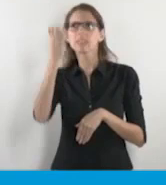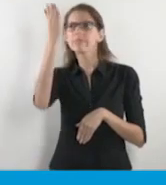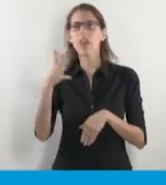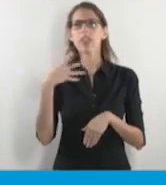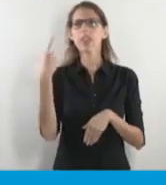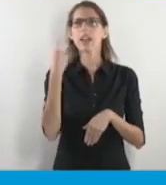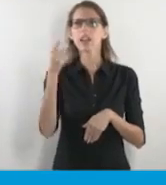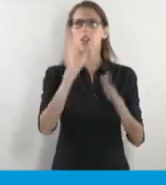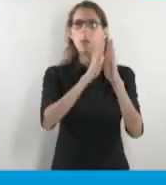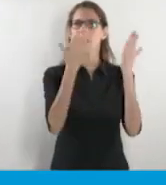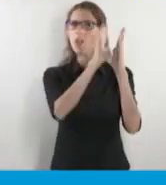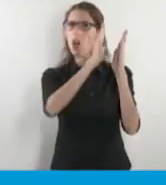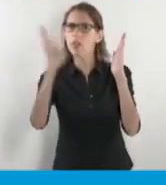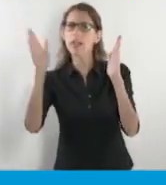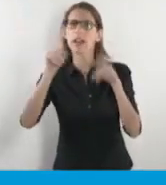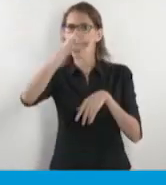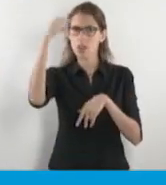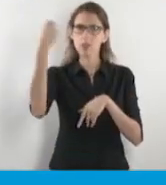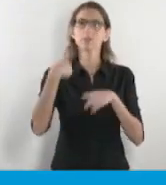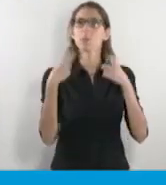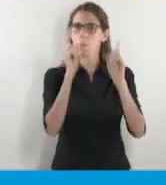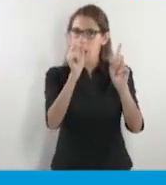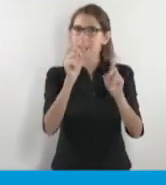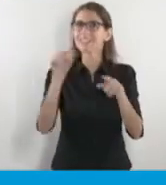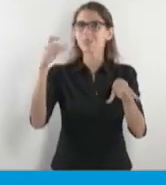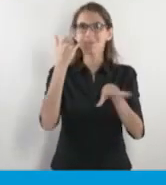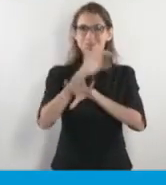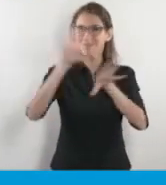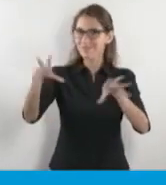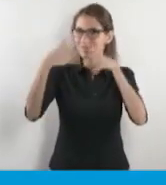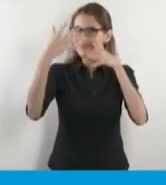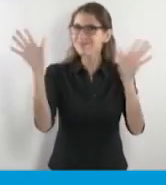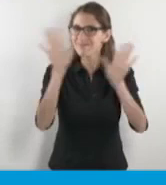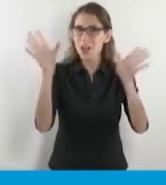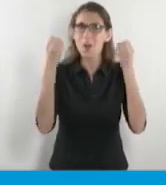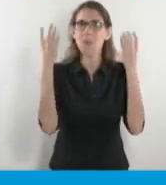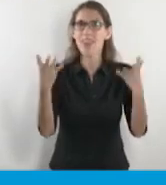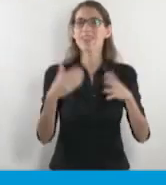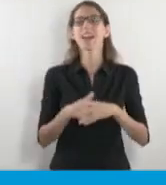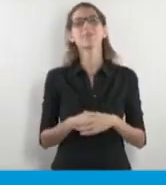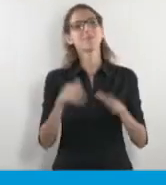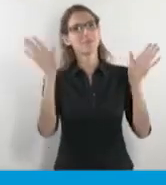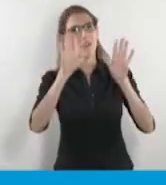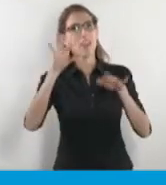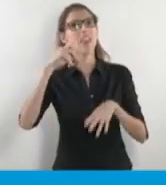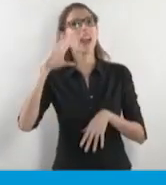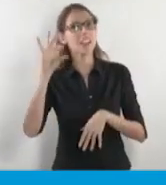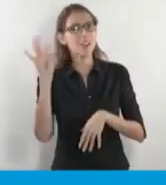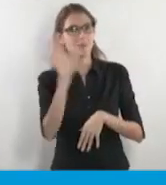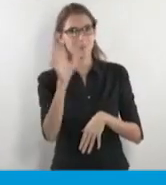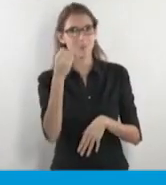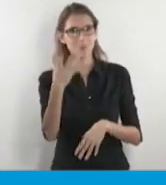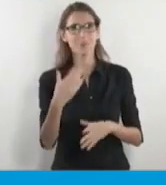la biblioteca nacional de maestros que ahí lo veo nos está escuchando hola fernando cómo te va el horario cómo están bien